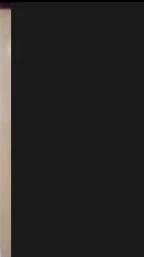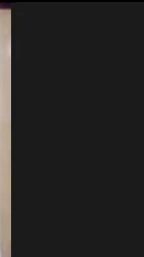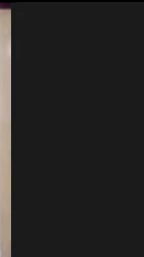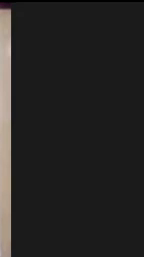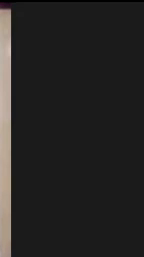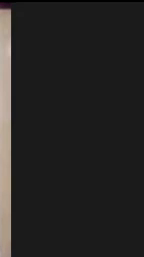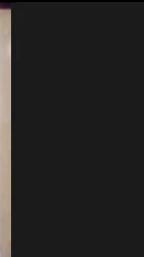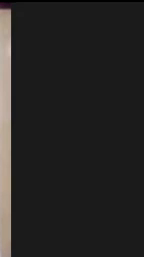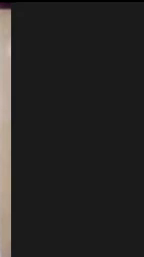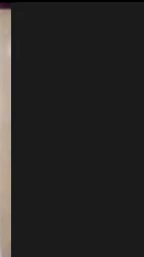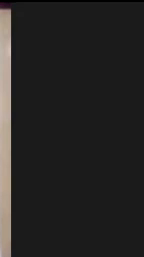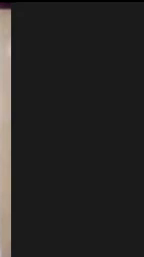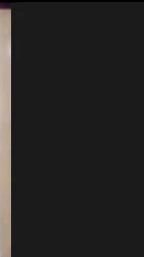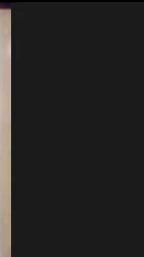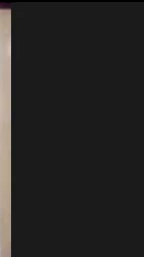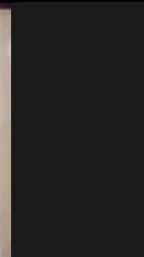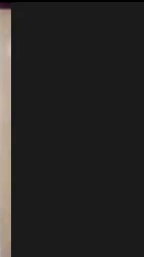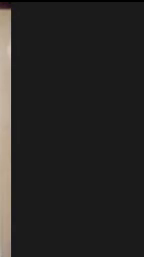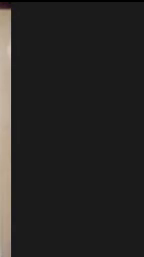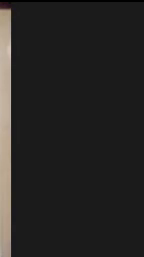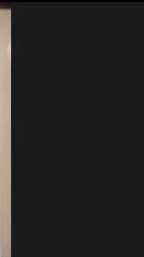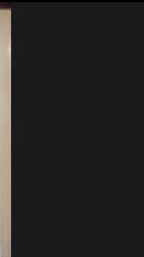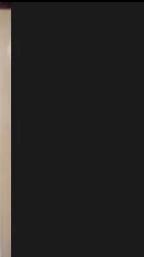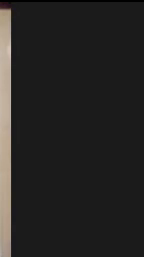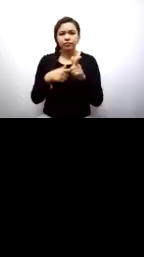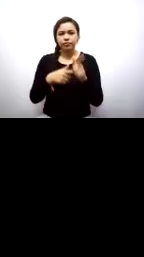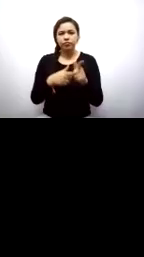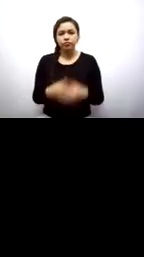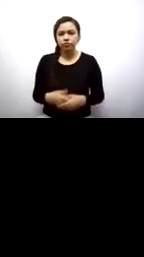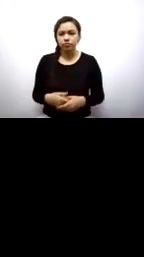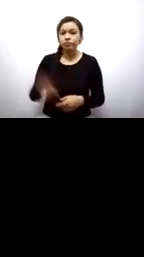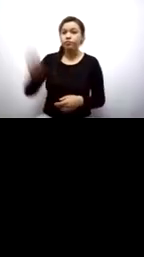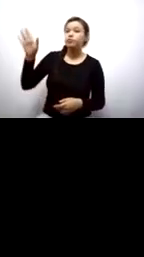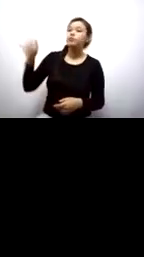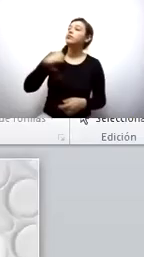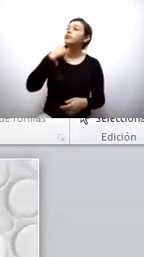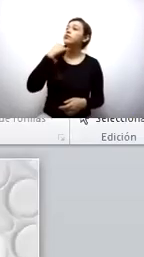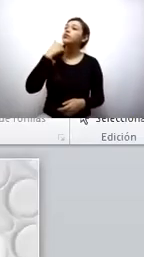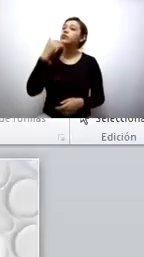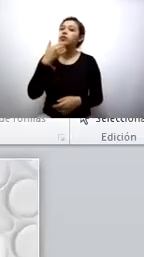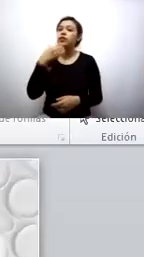a seguir entonces compartiendo la pantalla. Yo quisiera comentarte también,